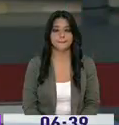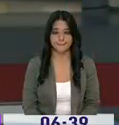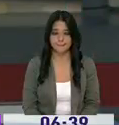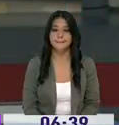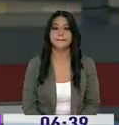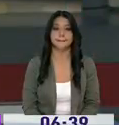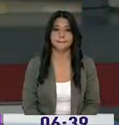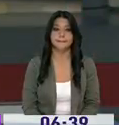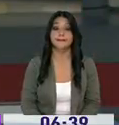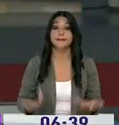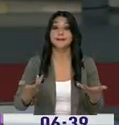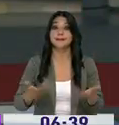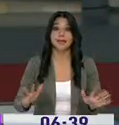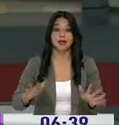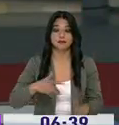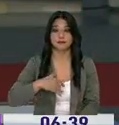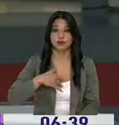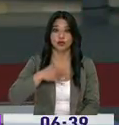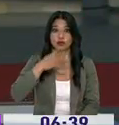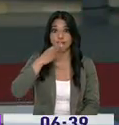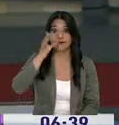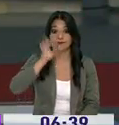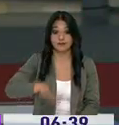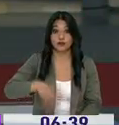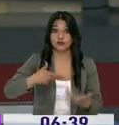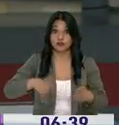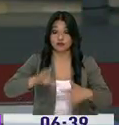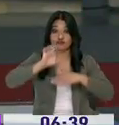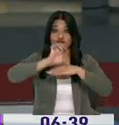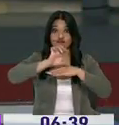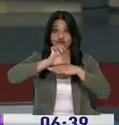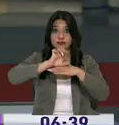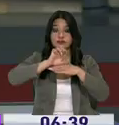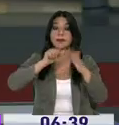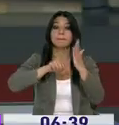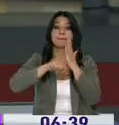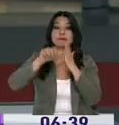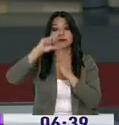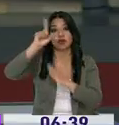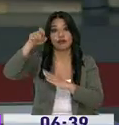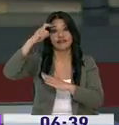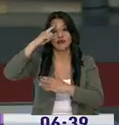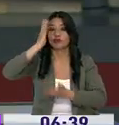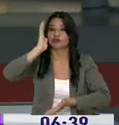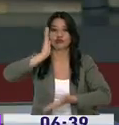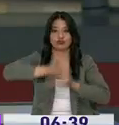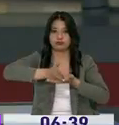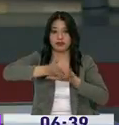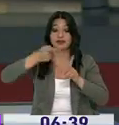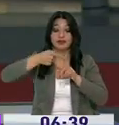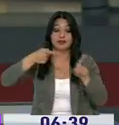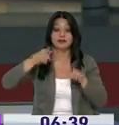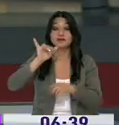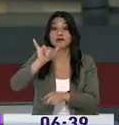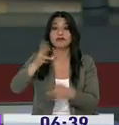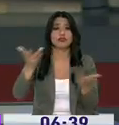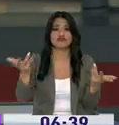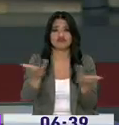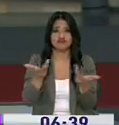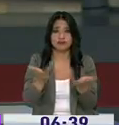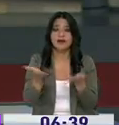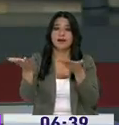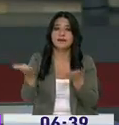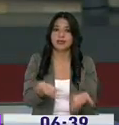Debido a la presencia del coronavirus en el Ecuador, el Ministerio de Gobierno suspendió desde la mañana del sábado los